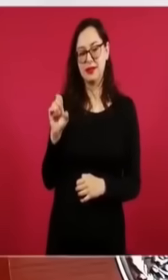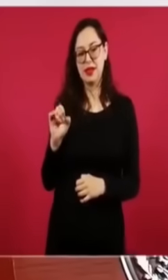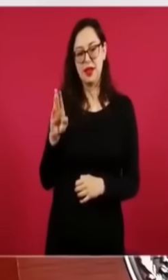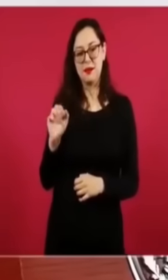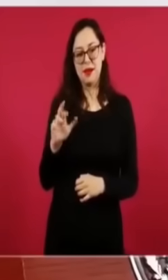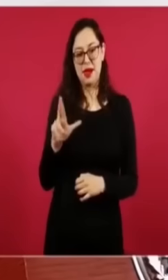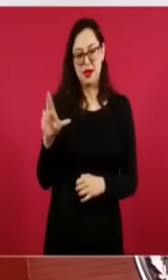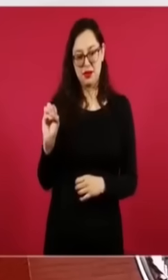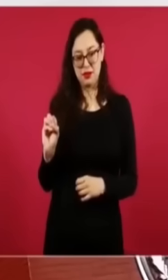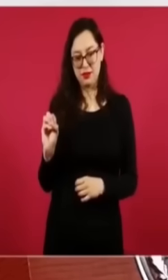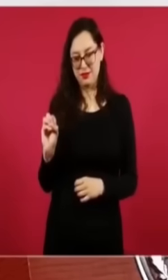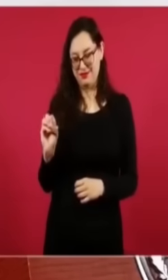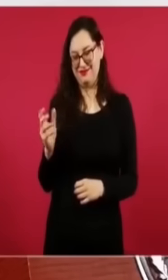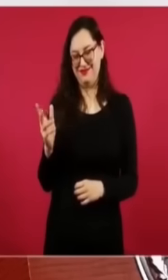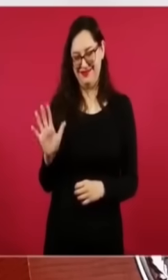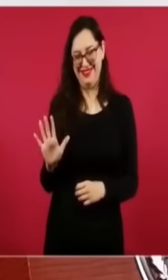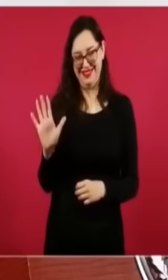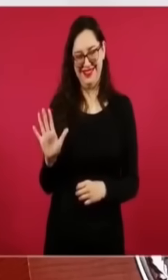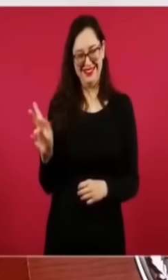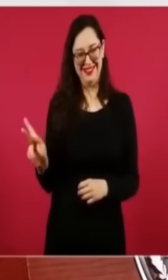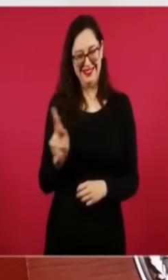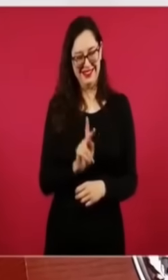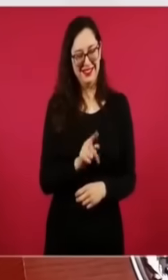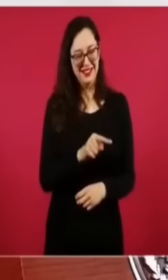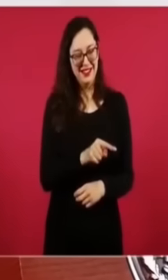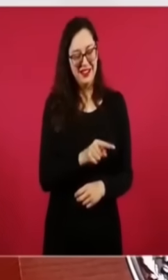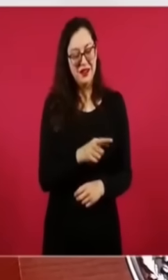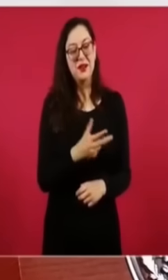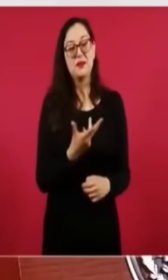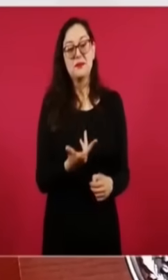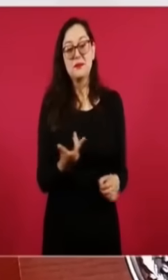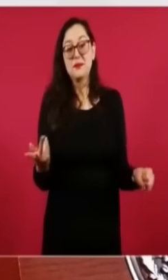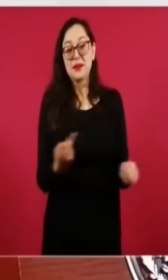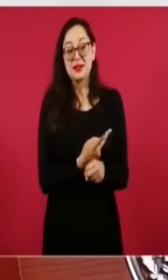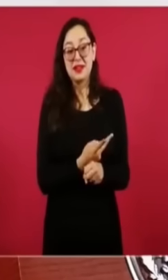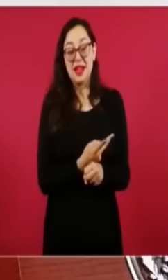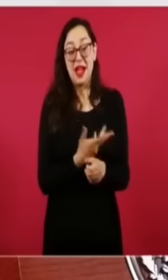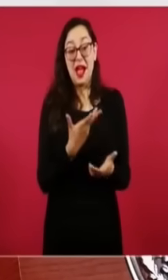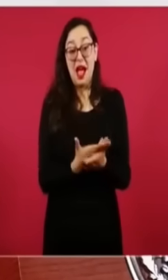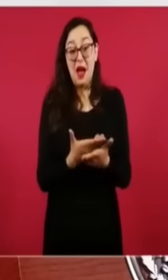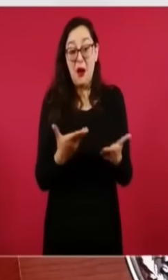que se atreve ahora a decir, oiga México,